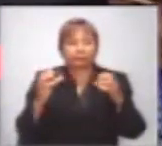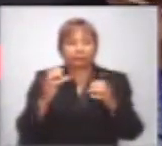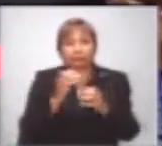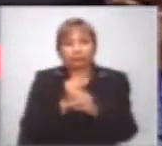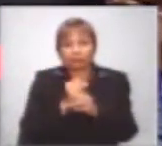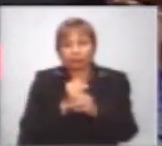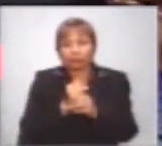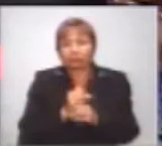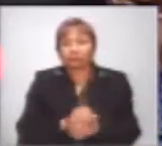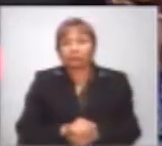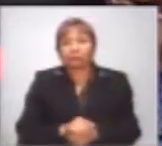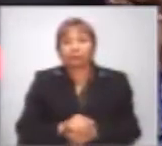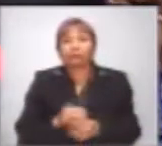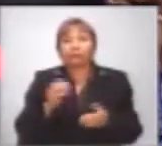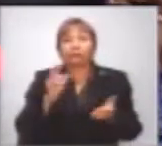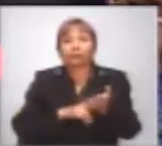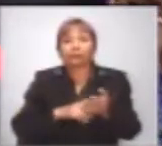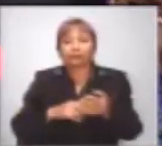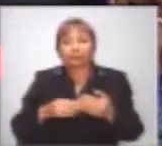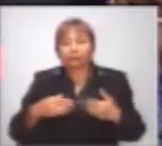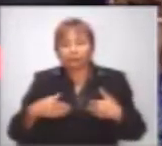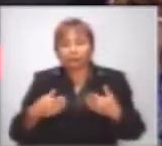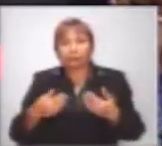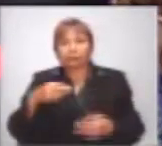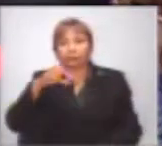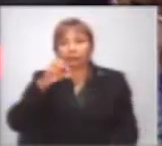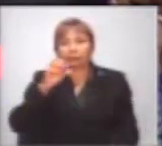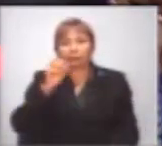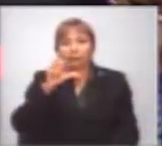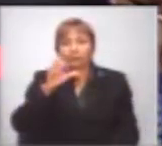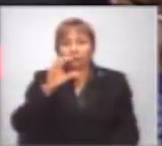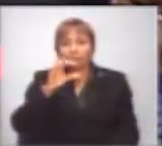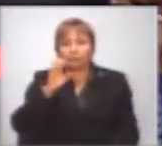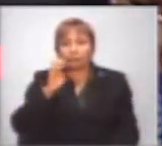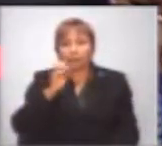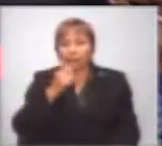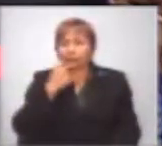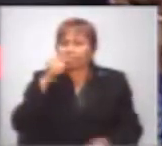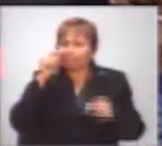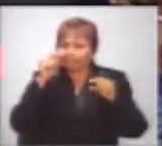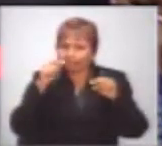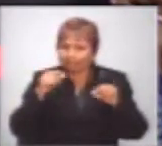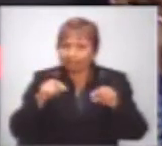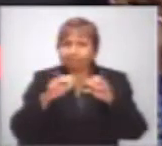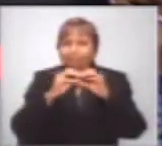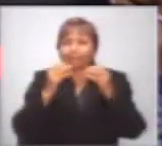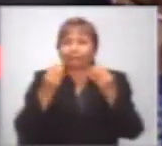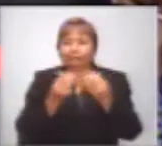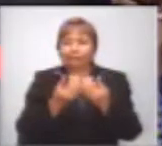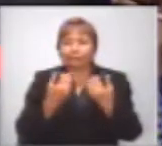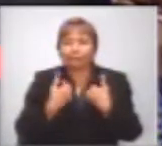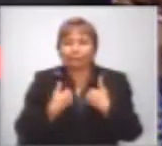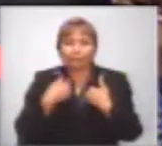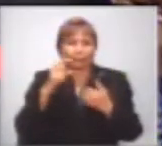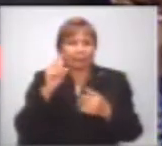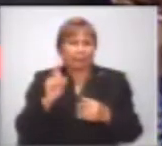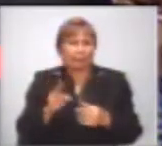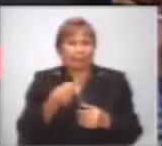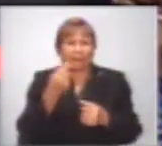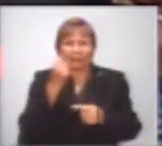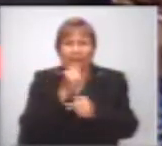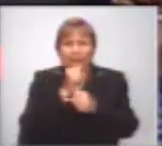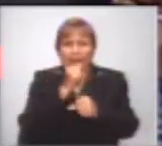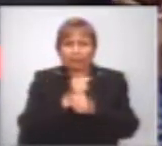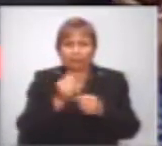conjunto la tarifa o el precio de la póliza las empresas. Aquí en el Congreso tenemos miles de trabajadores que